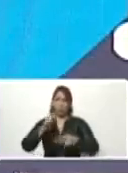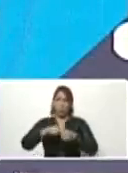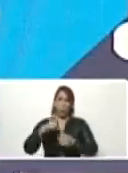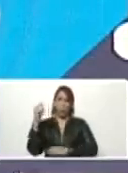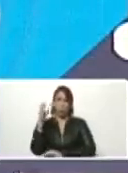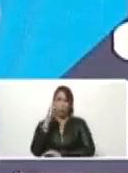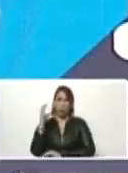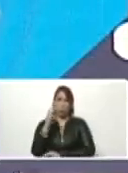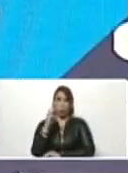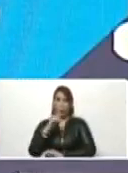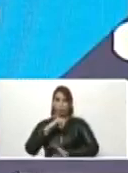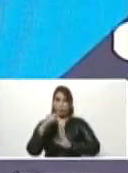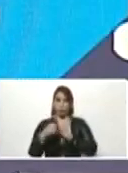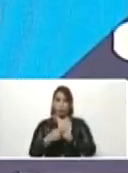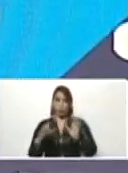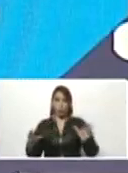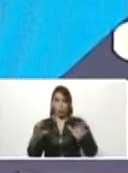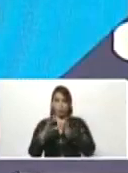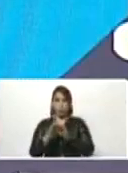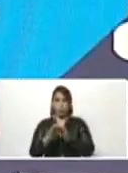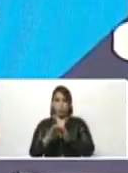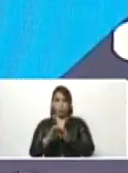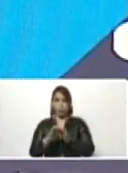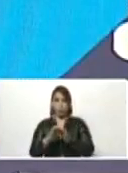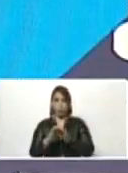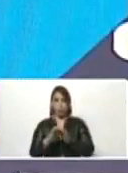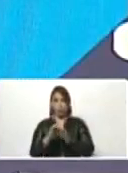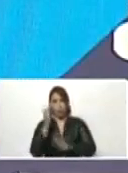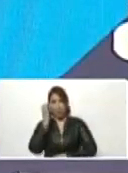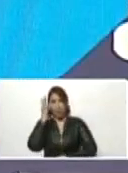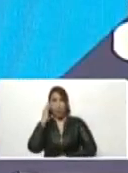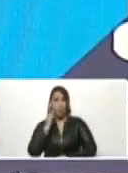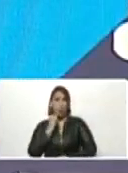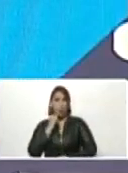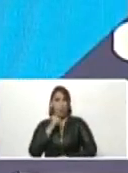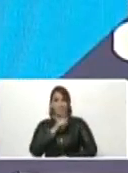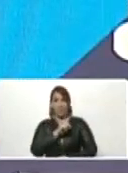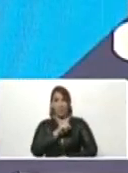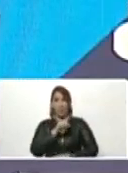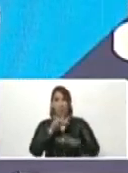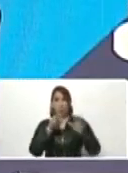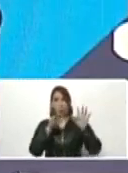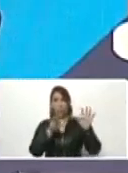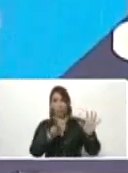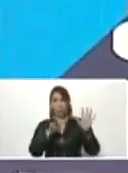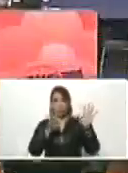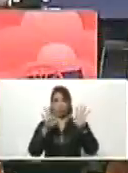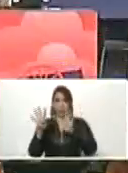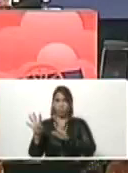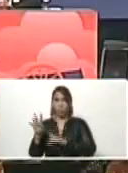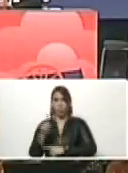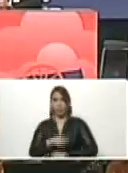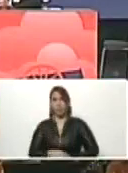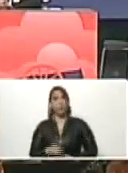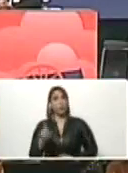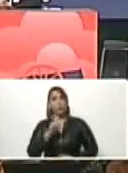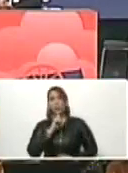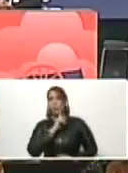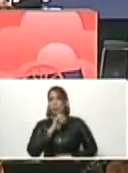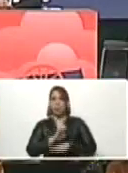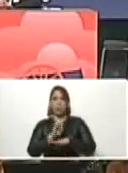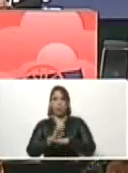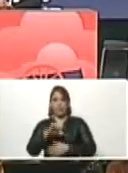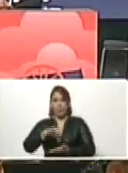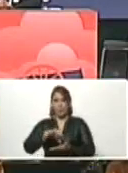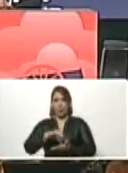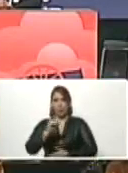completa la unión territorial de la República que creó Bolívar en 1819 desde Angostura. No se llamaba Ecuador entonces, se llamaba la provincia